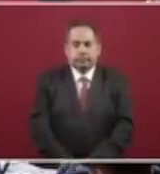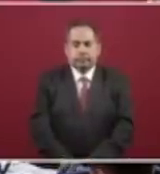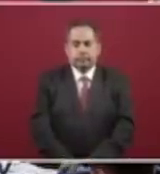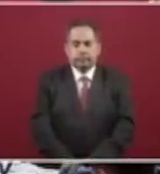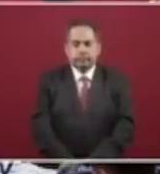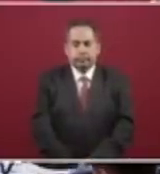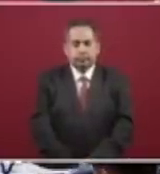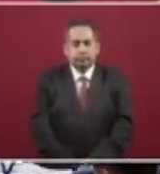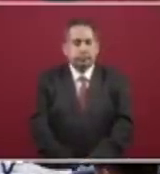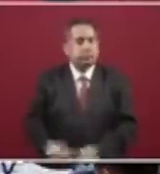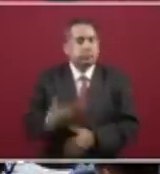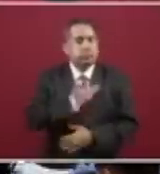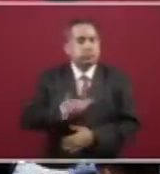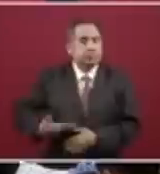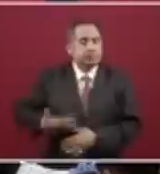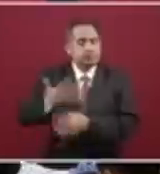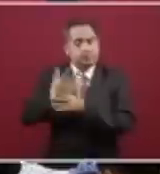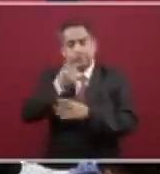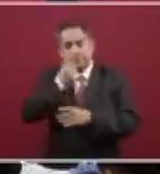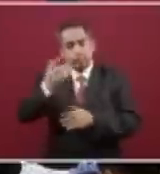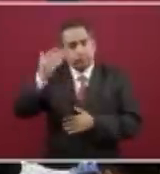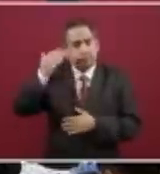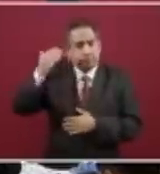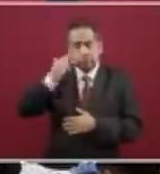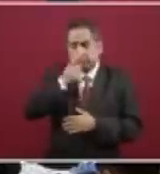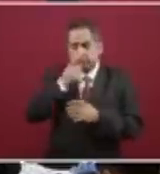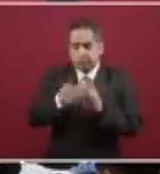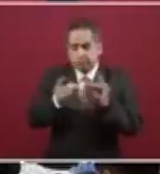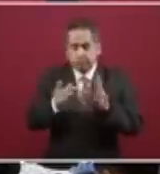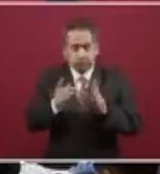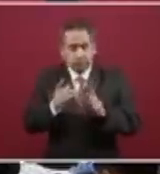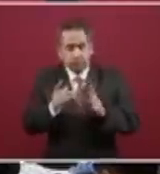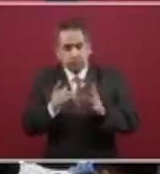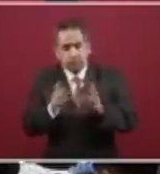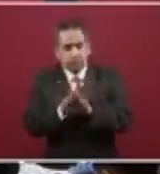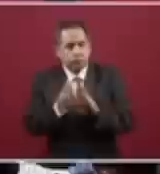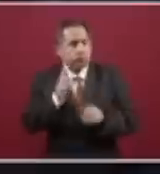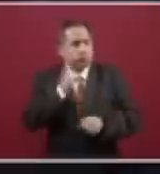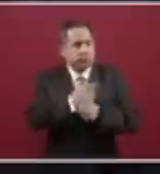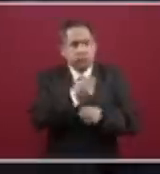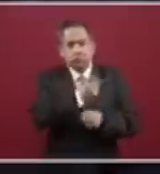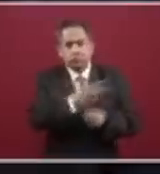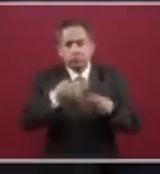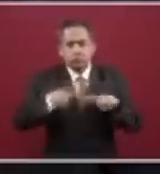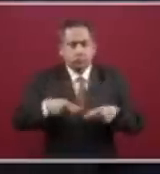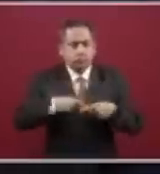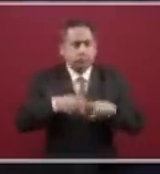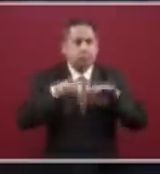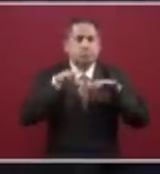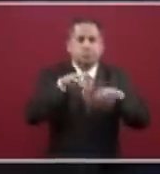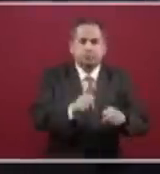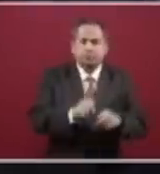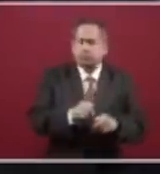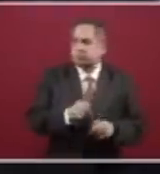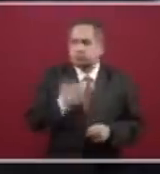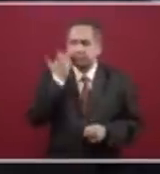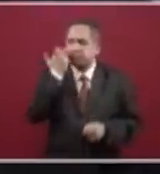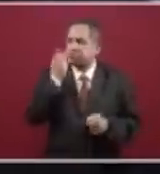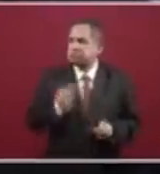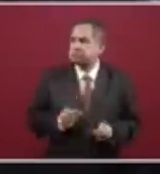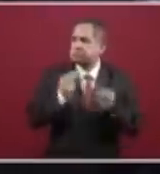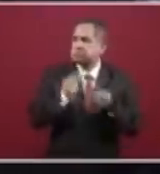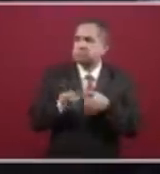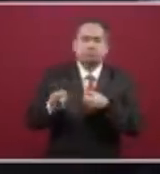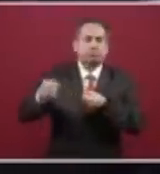el presidente había dicho en otras ocasiones que se ha detectado que también hay gente que toma las casetas para hacer negocios y que se